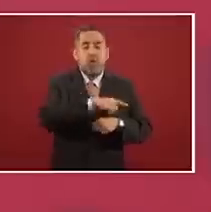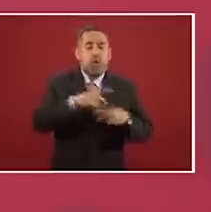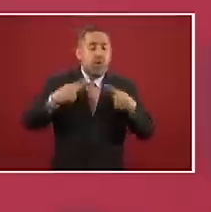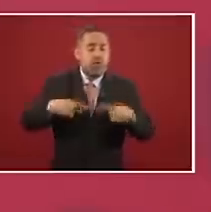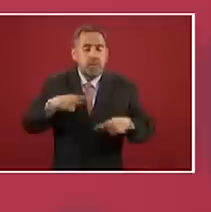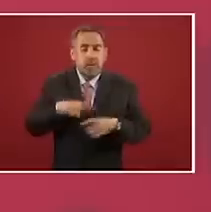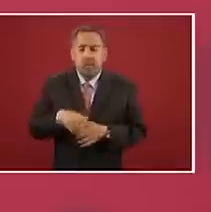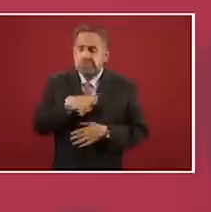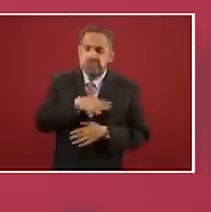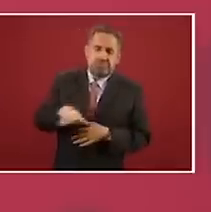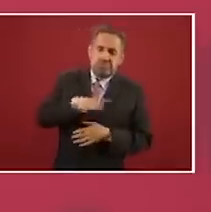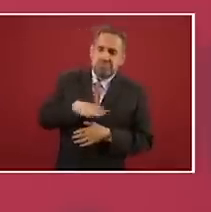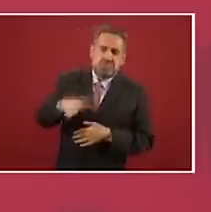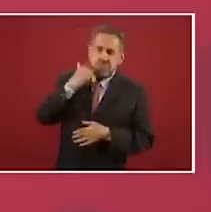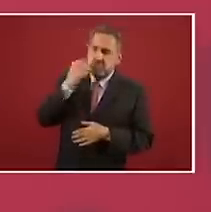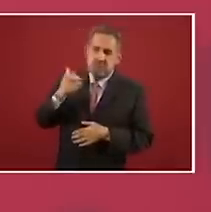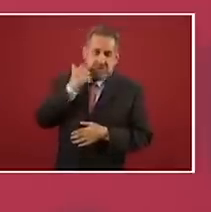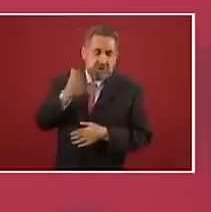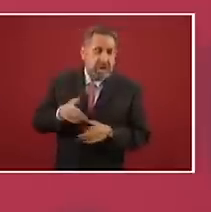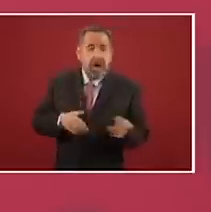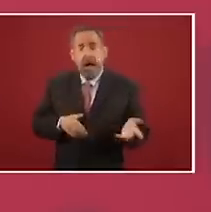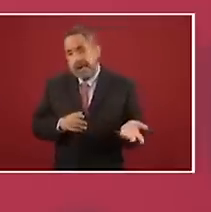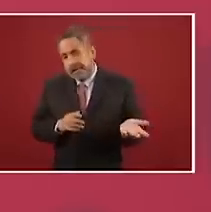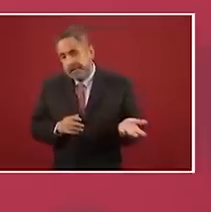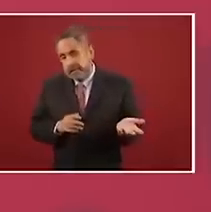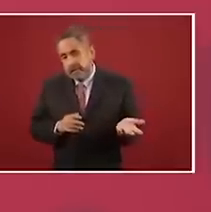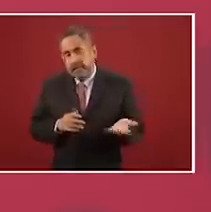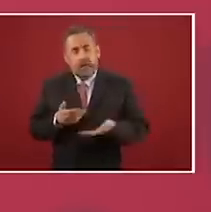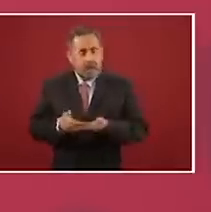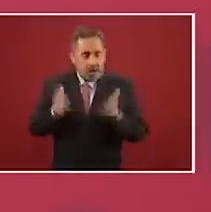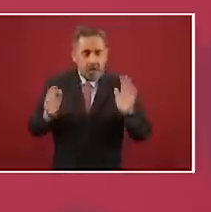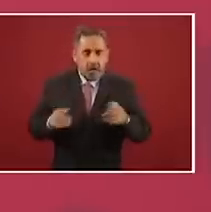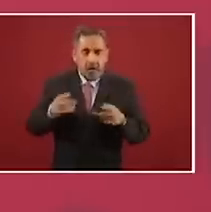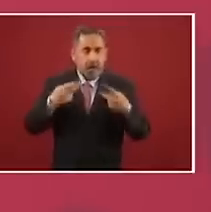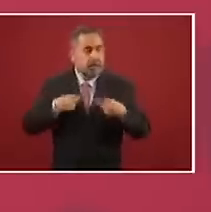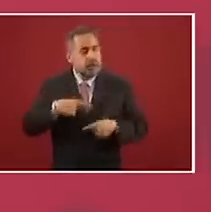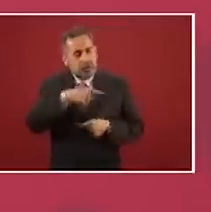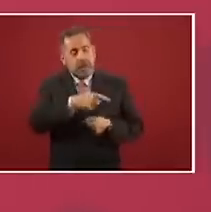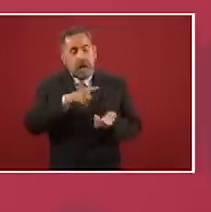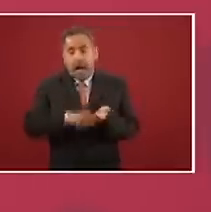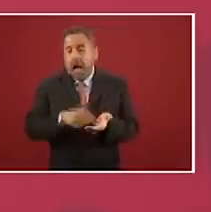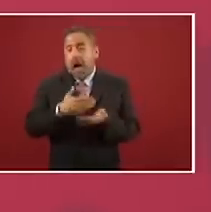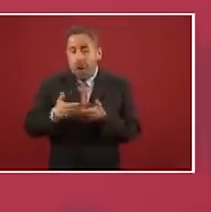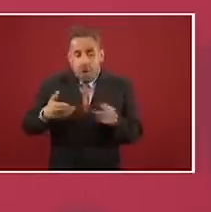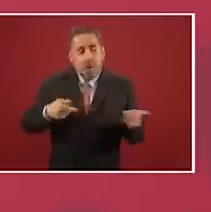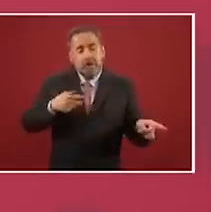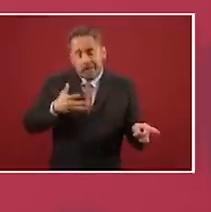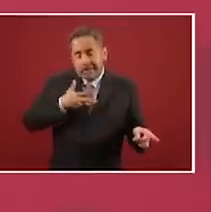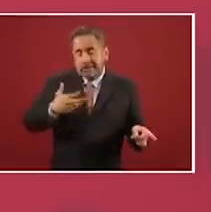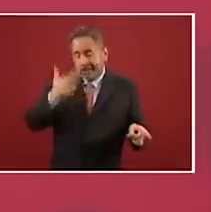no lo permite, y en este caso la gente tiene razón,